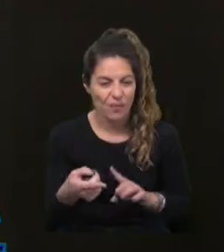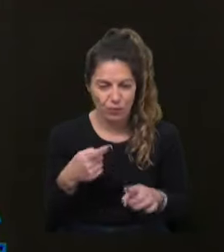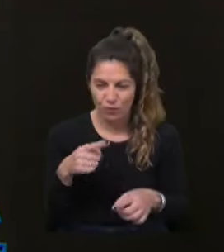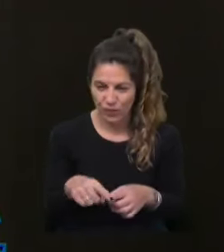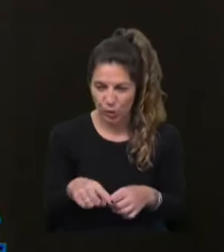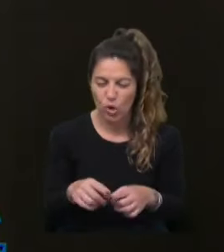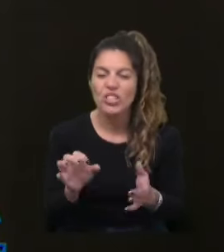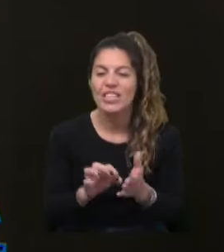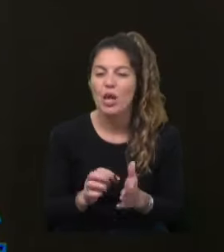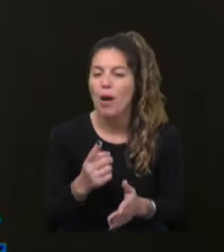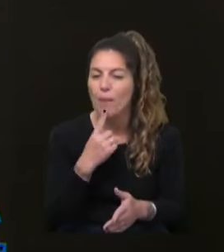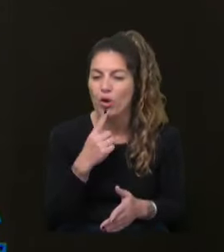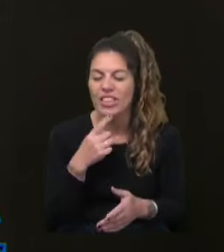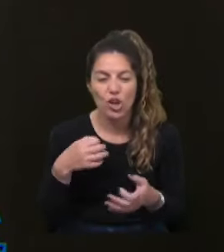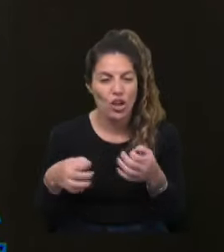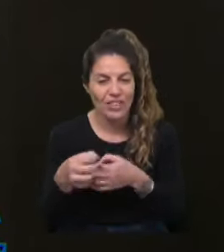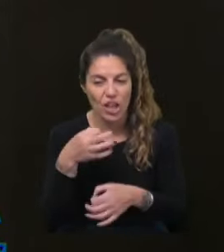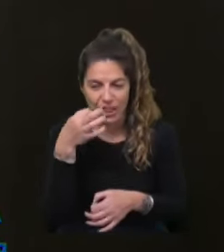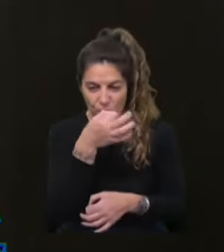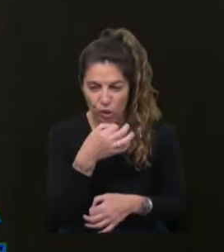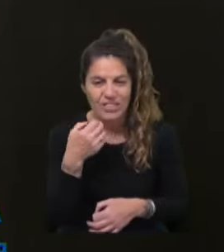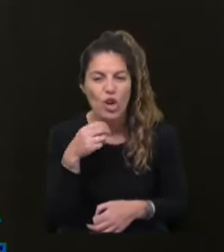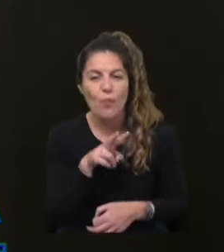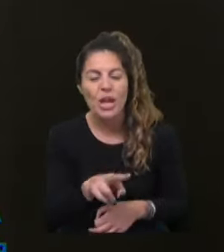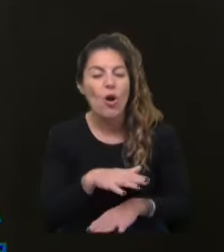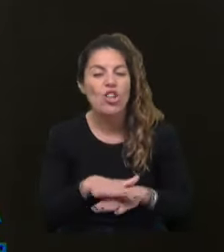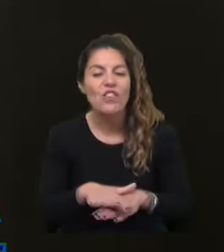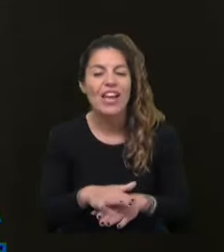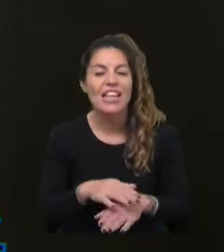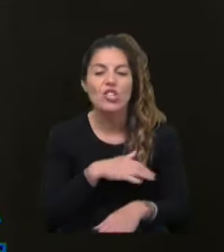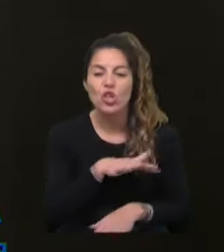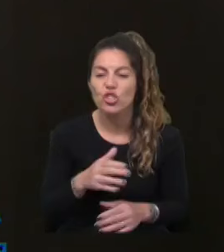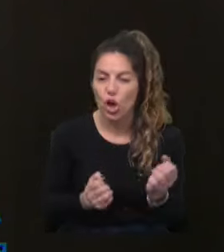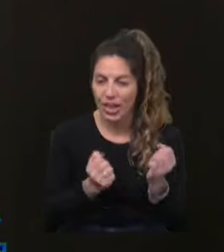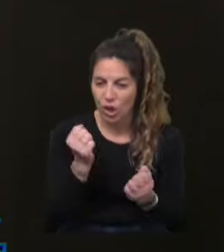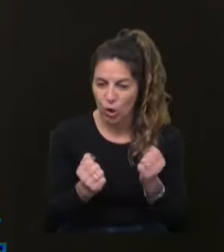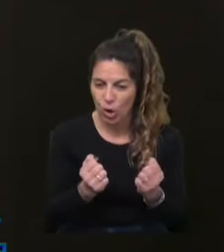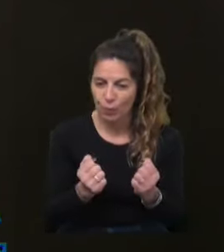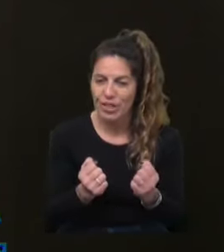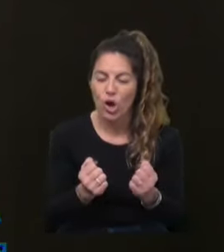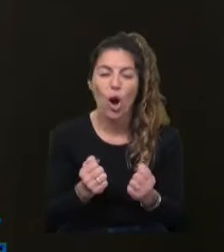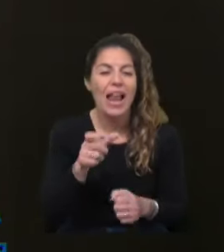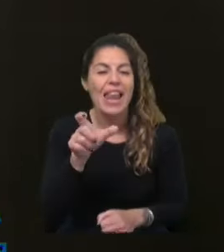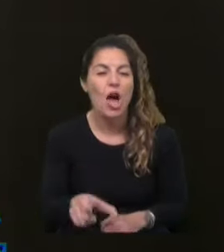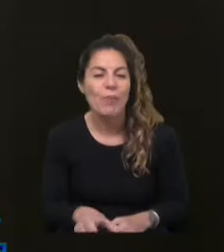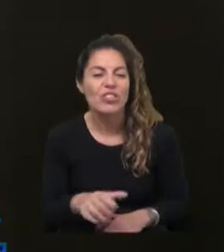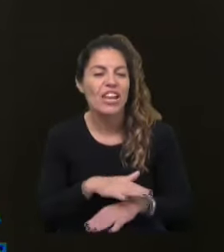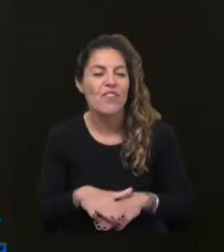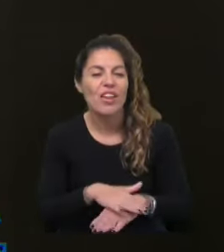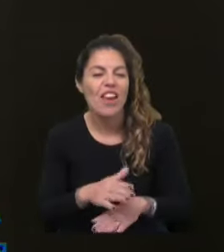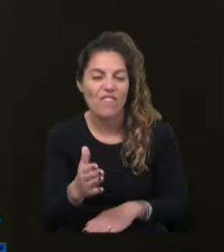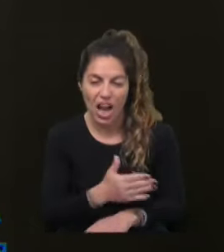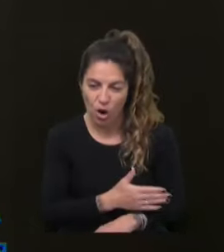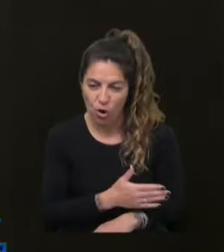entre el sistema político y el narcotráfico? Si lo miramos por nivel socioeconómico, vamos a ver que es en las personas de nivel socioeconómico